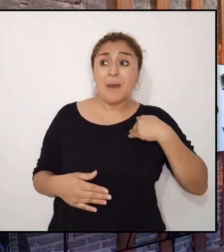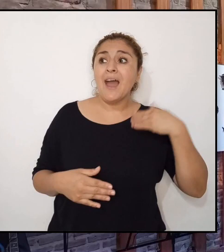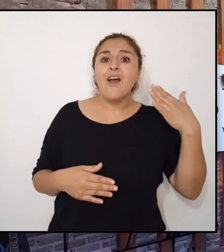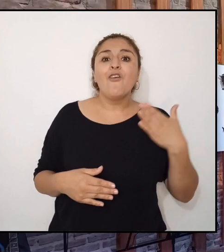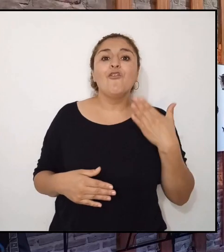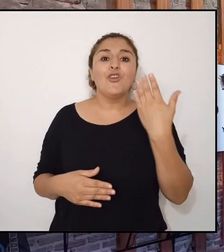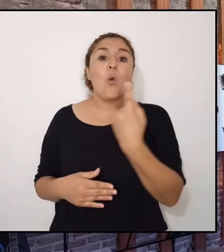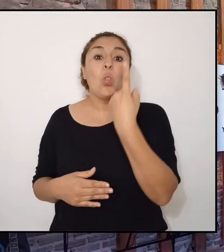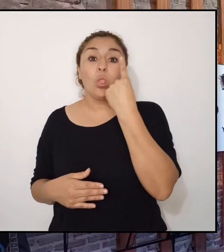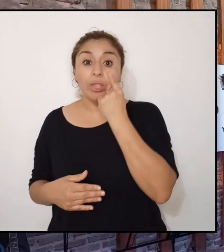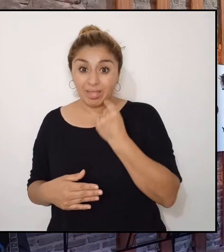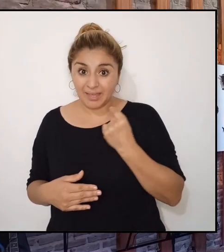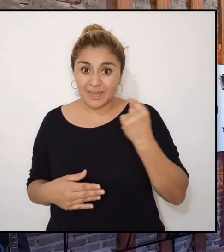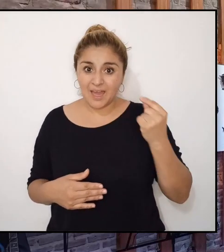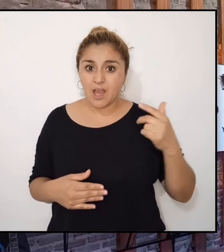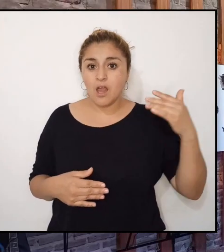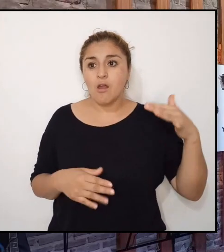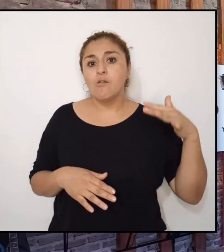estaba en otro lado.